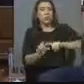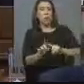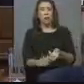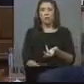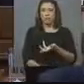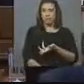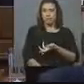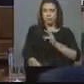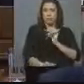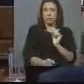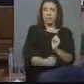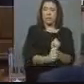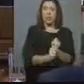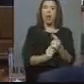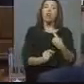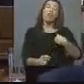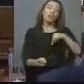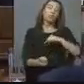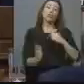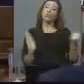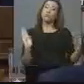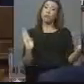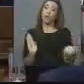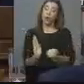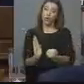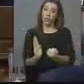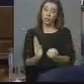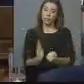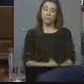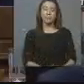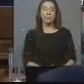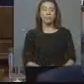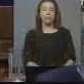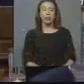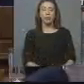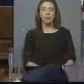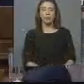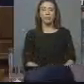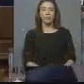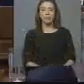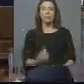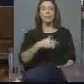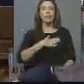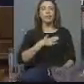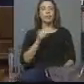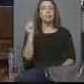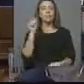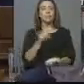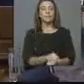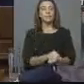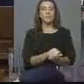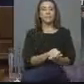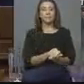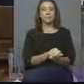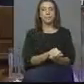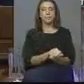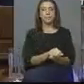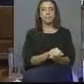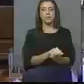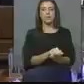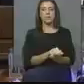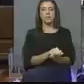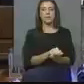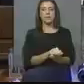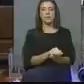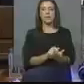los trabajadores, y por lo tanto estamos en contra. Concretamente, queremos reclamar, presidente, por su intermedio,